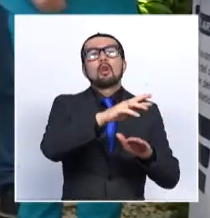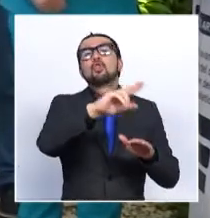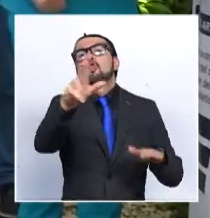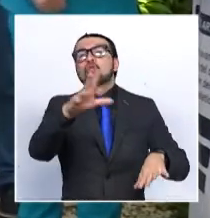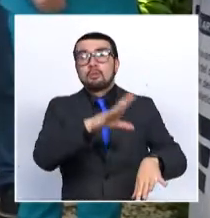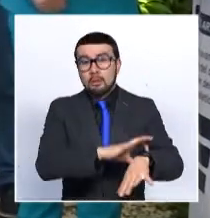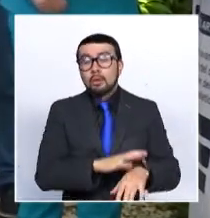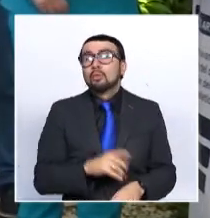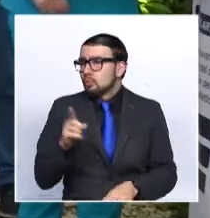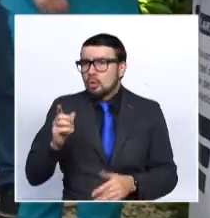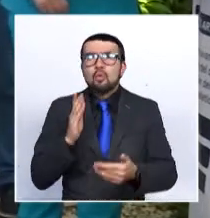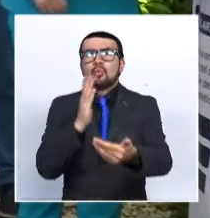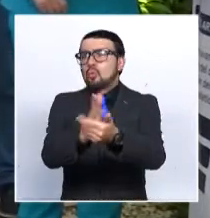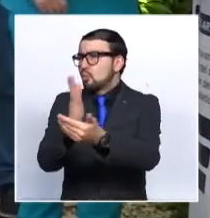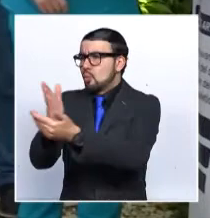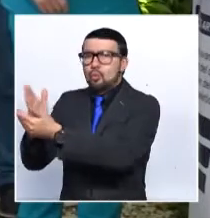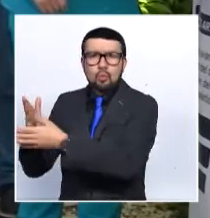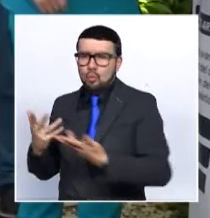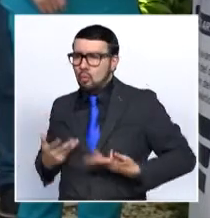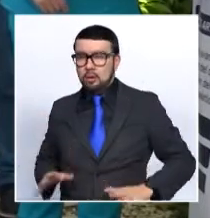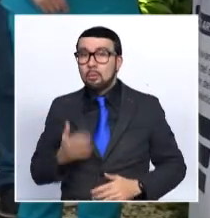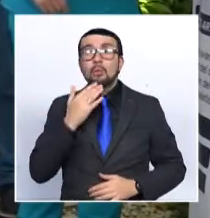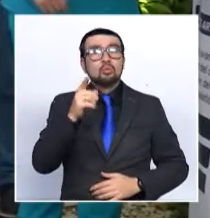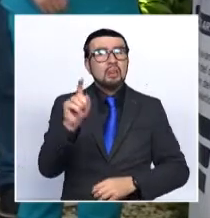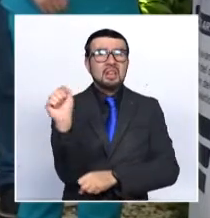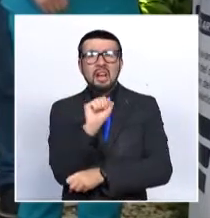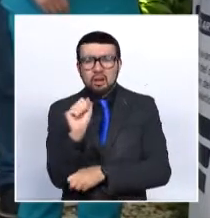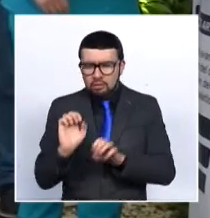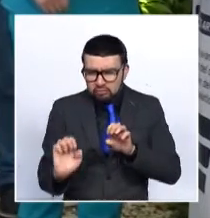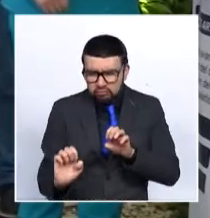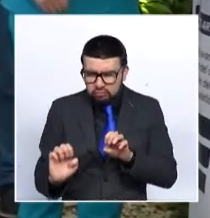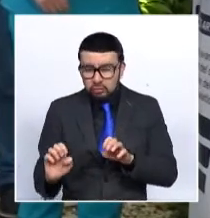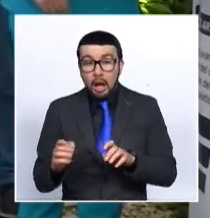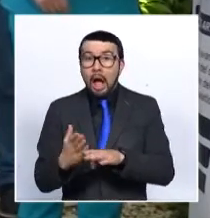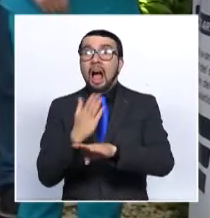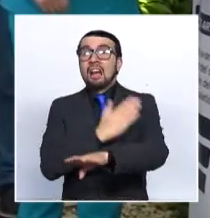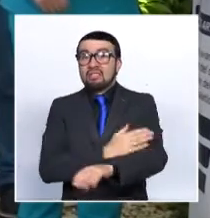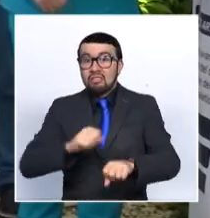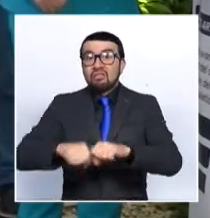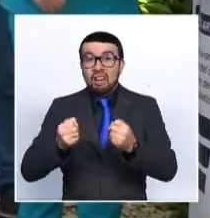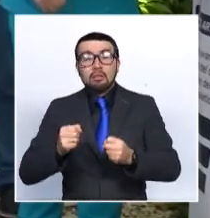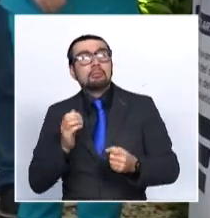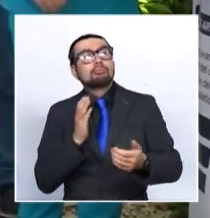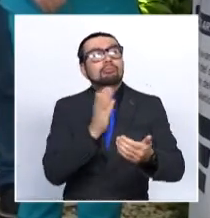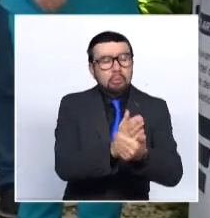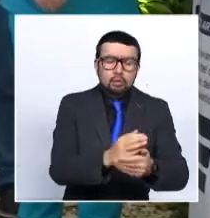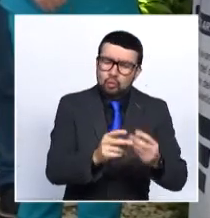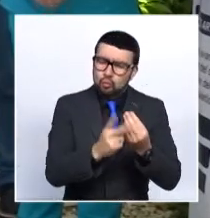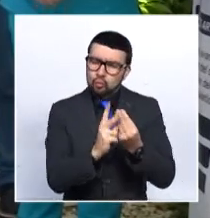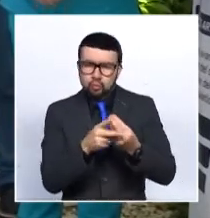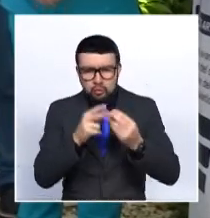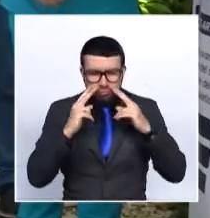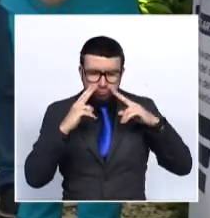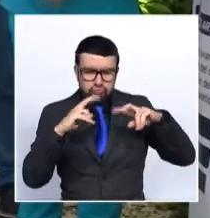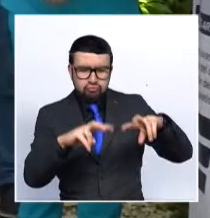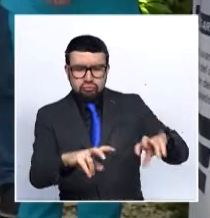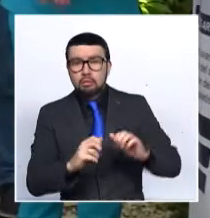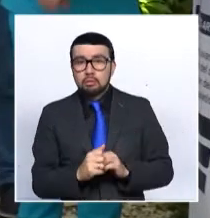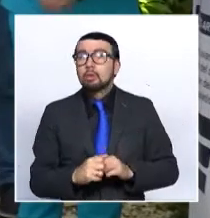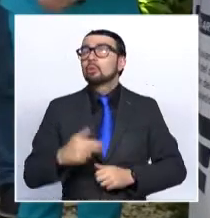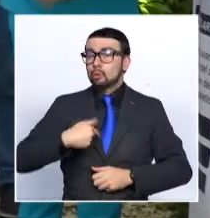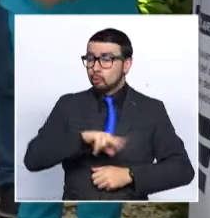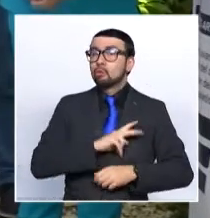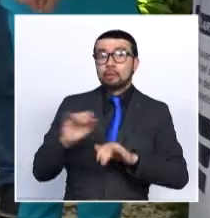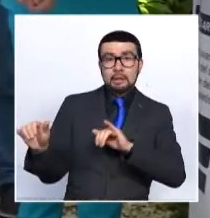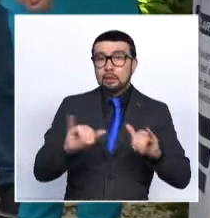Consulten oportunamente. Si el carro los llevan a un chequeo preventivo, ¿por qué a nuestro cuerpo no? Invirtámosles un poco de tiempo y